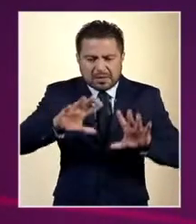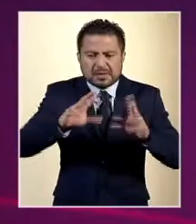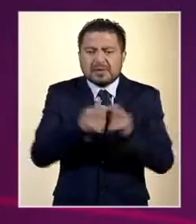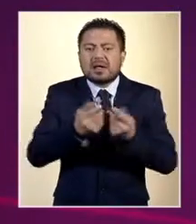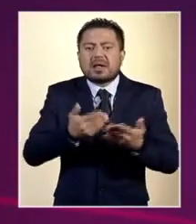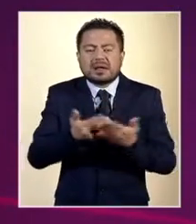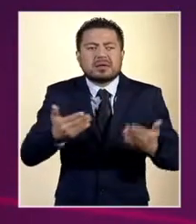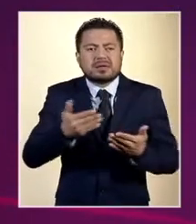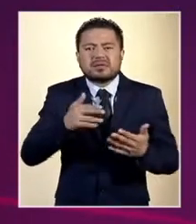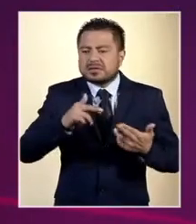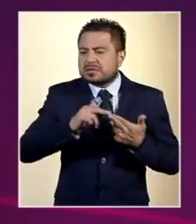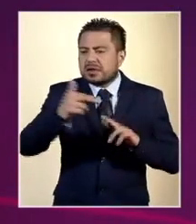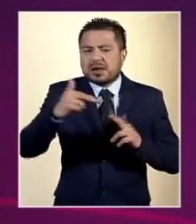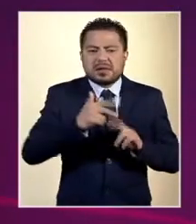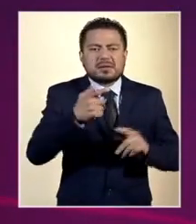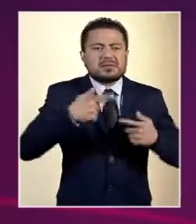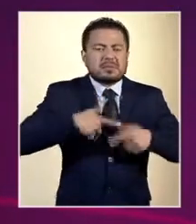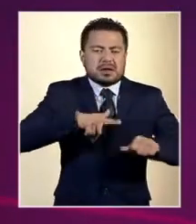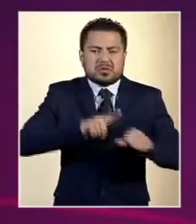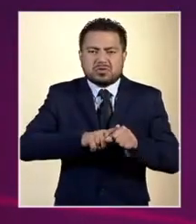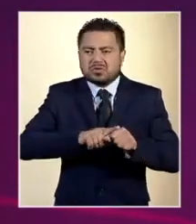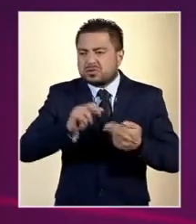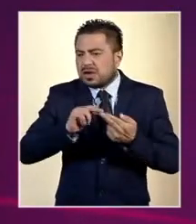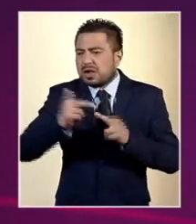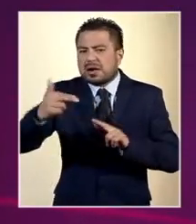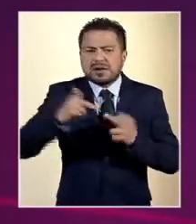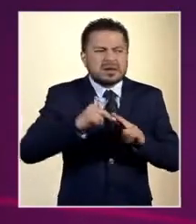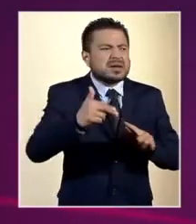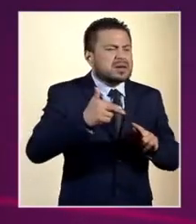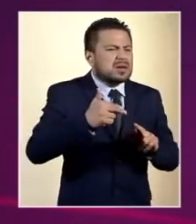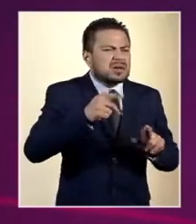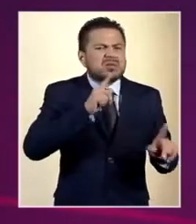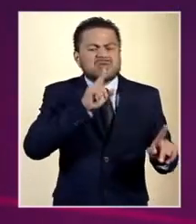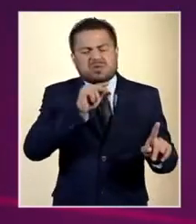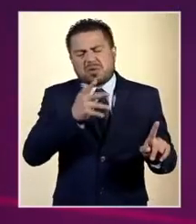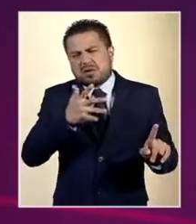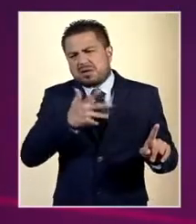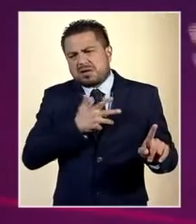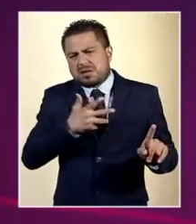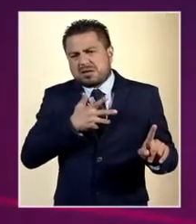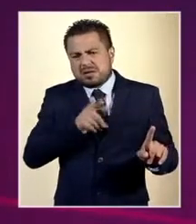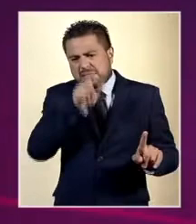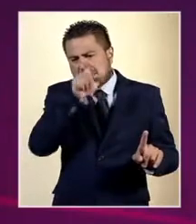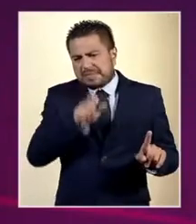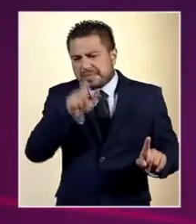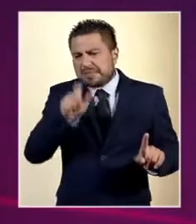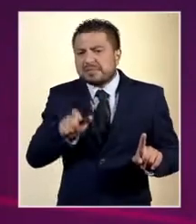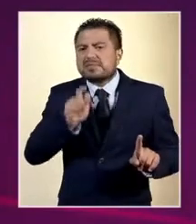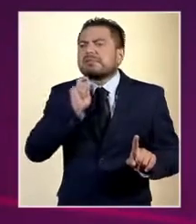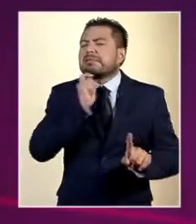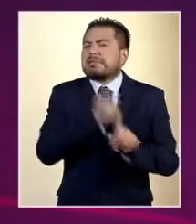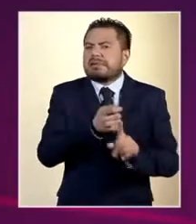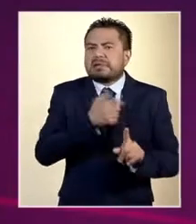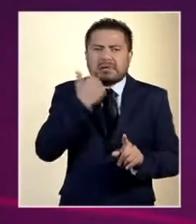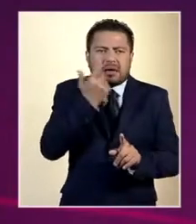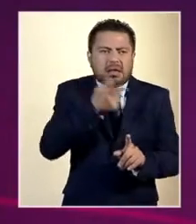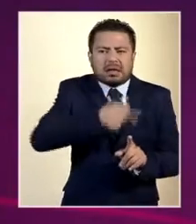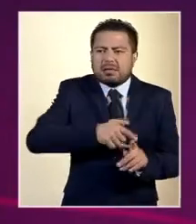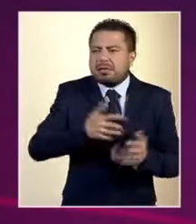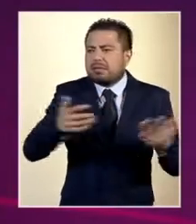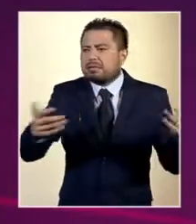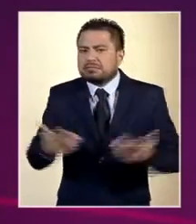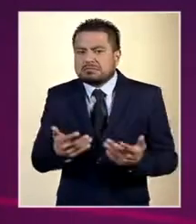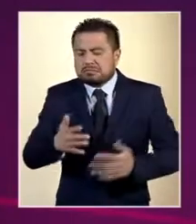entonces haciendo esta relación personal, ¿no? Una relación que además no tiene prefigurado qué es lo que ellos tienen que